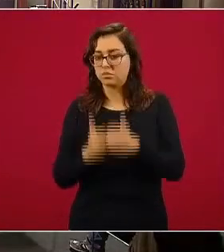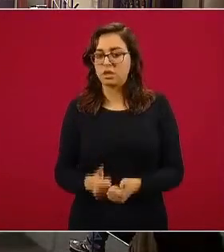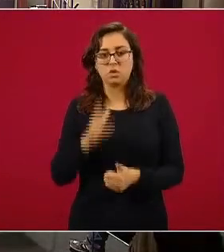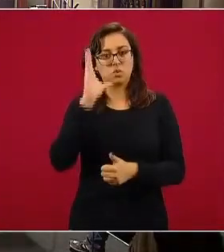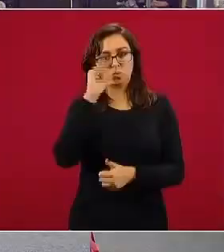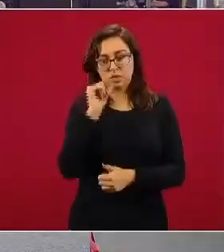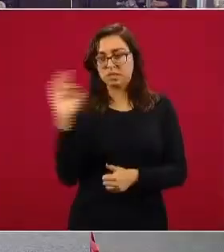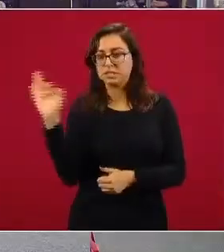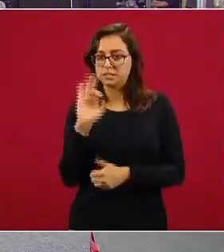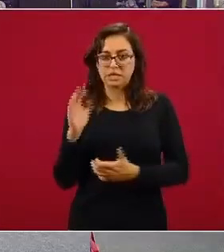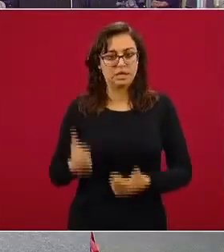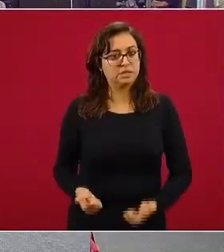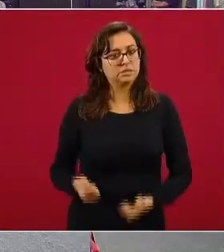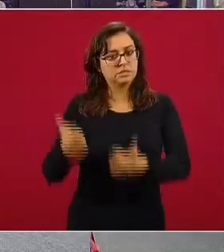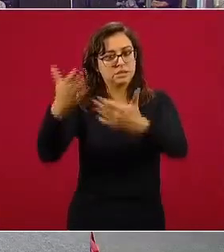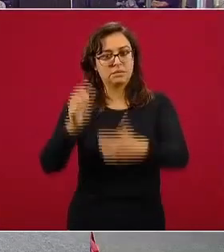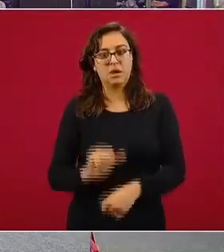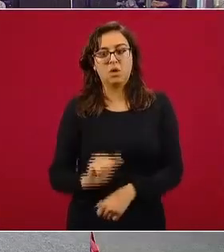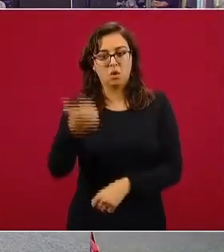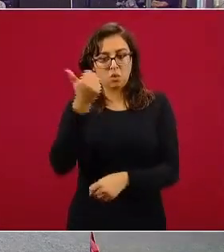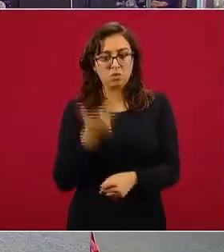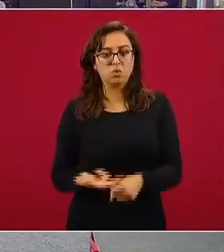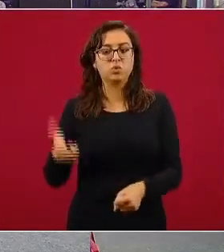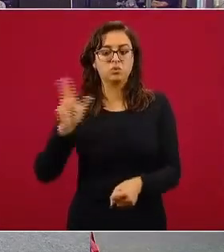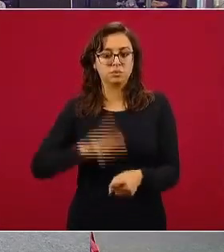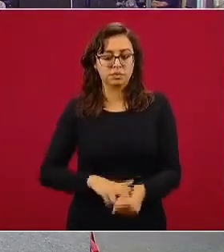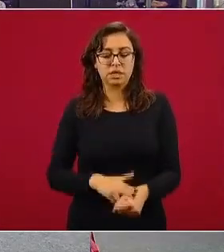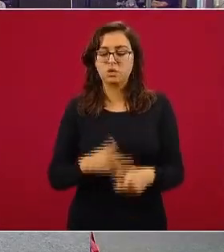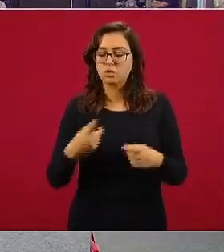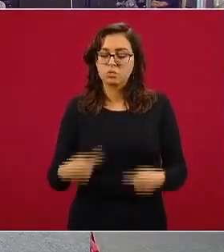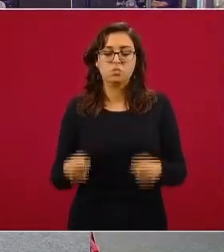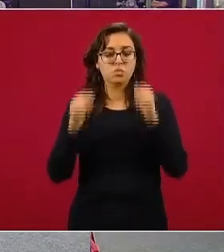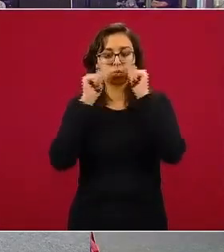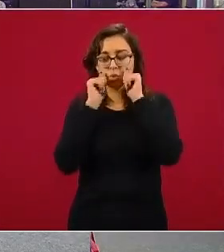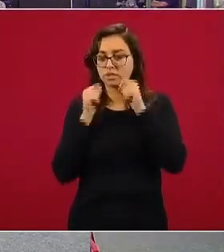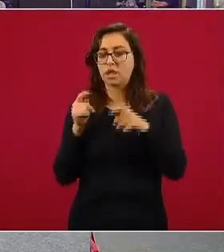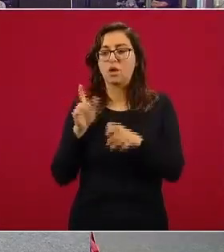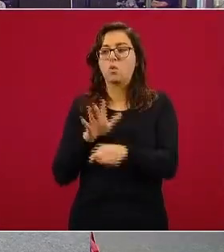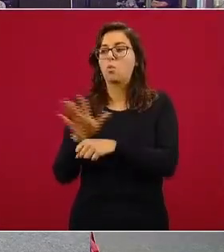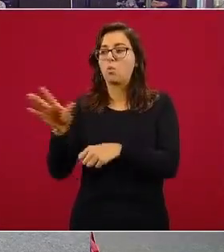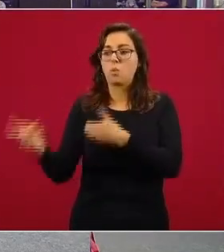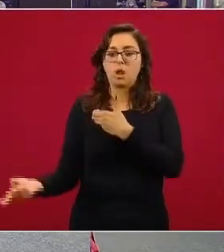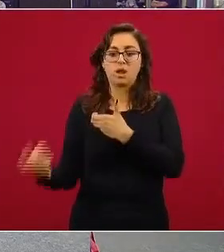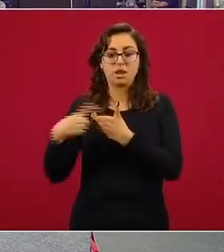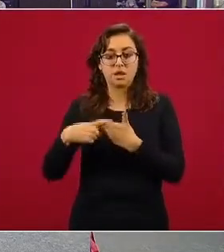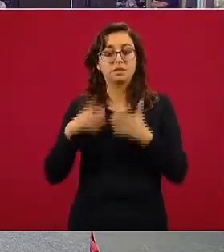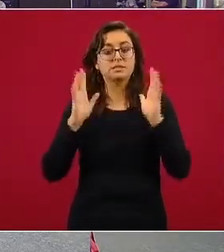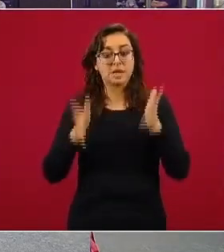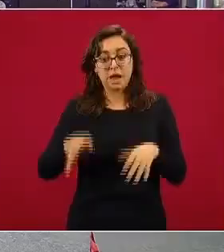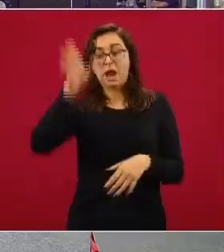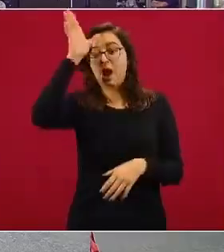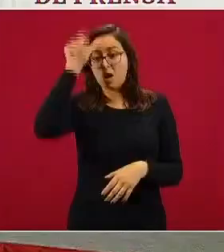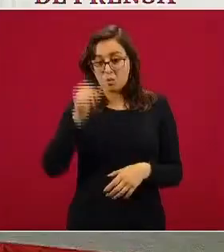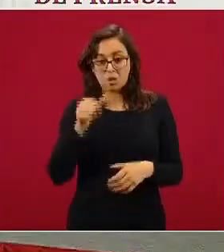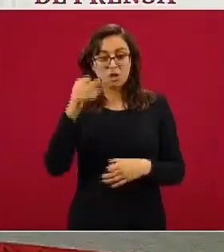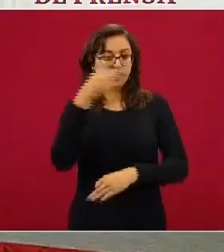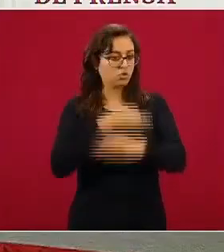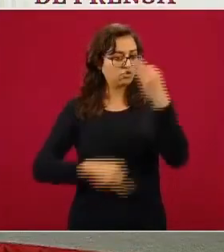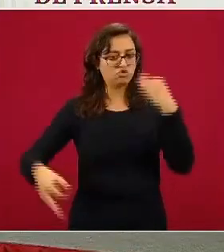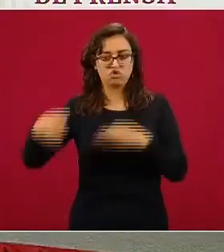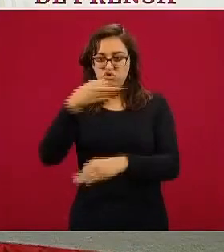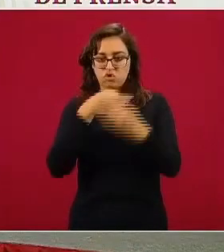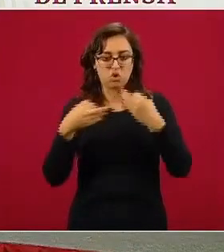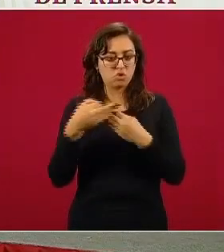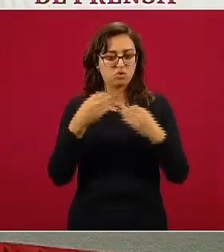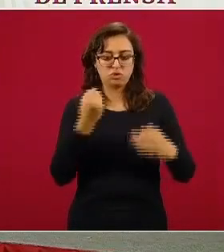que trasladarse hacia otra unidad hospitalaria independientemente de su derecho a audiencia. Tenemos un acuerdo que está firmado por todas